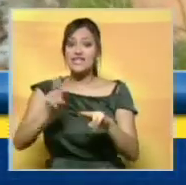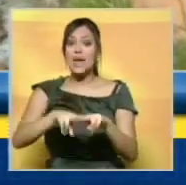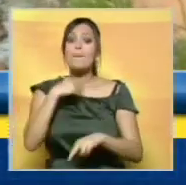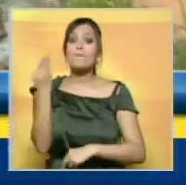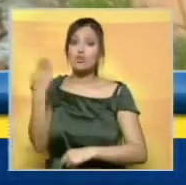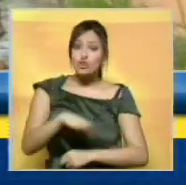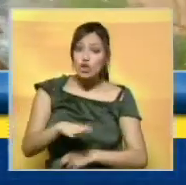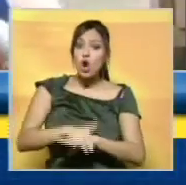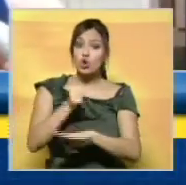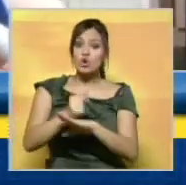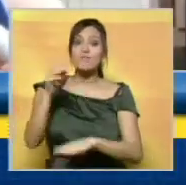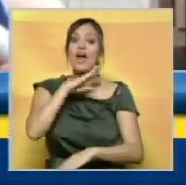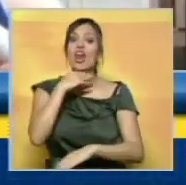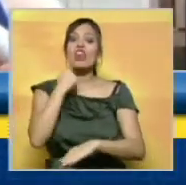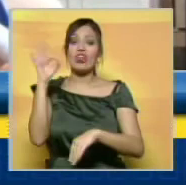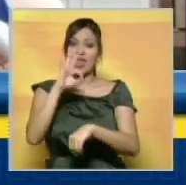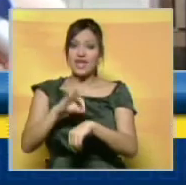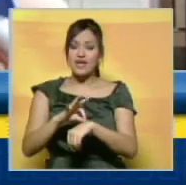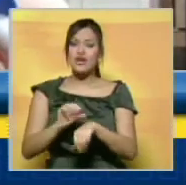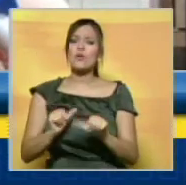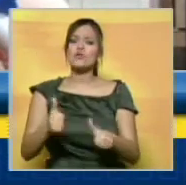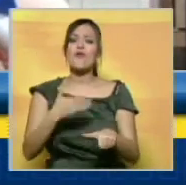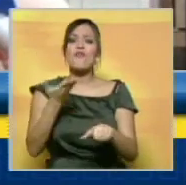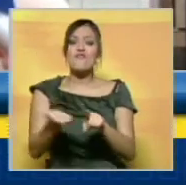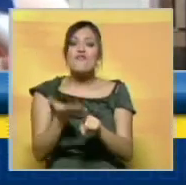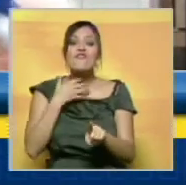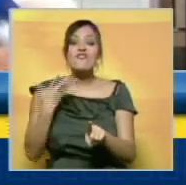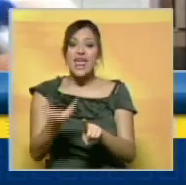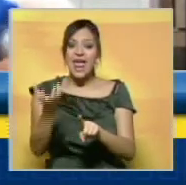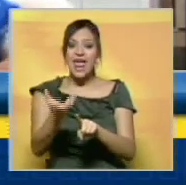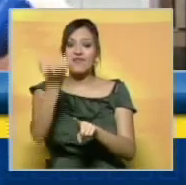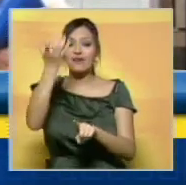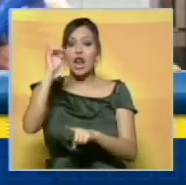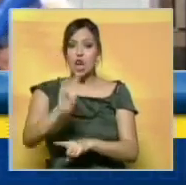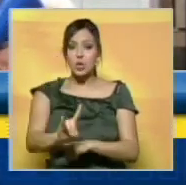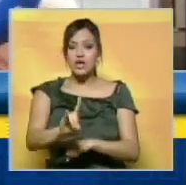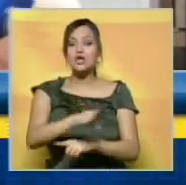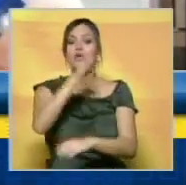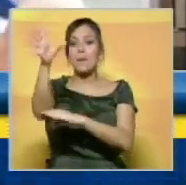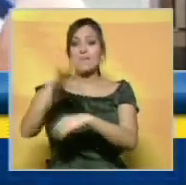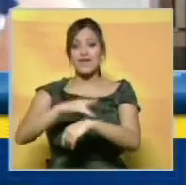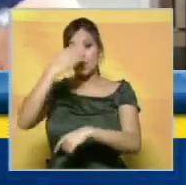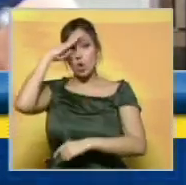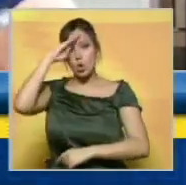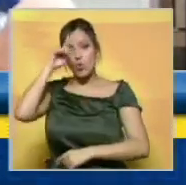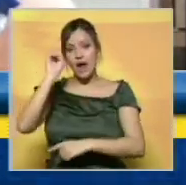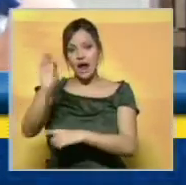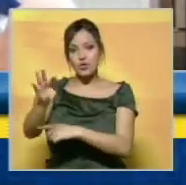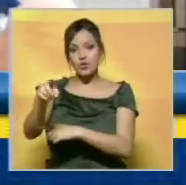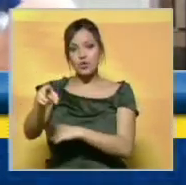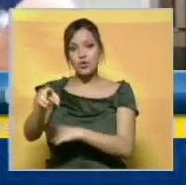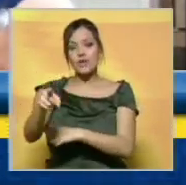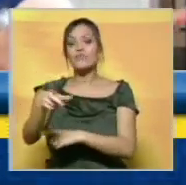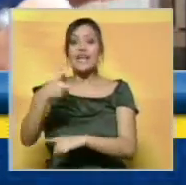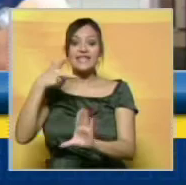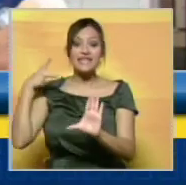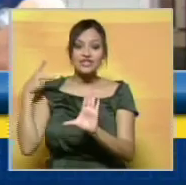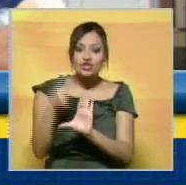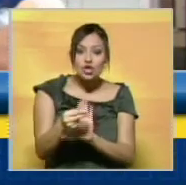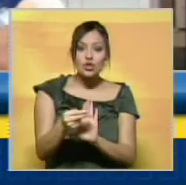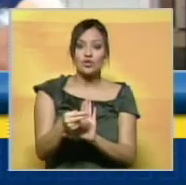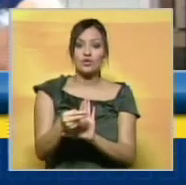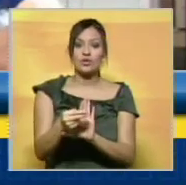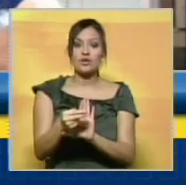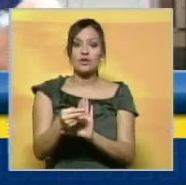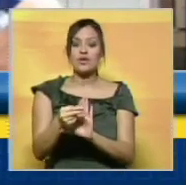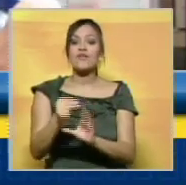pequeña niña. Ella le empezó la fiebre el día lunes, la llevamos para los cubanos, le aplicaron una inyección,